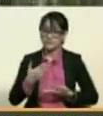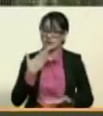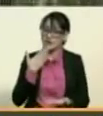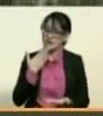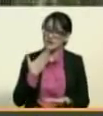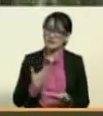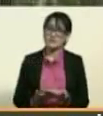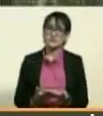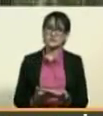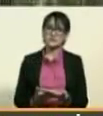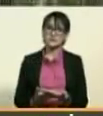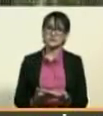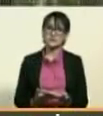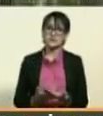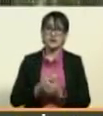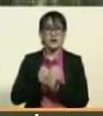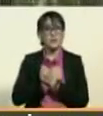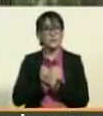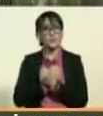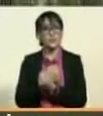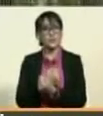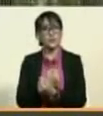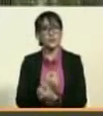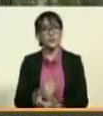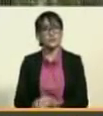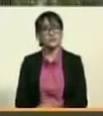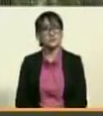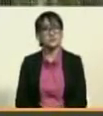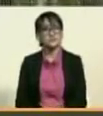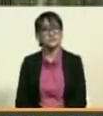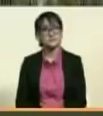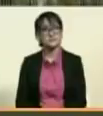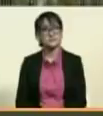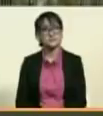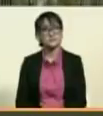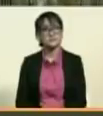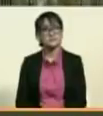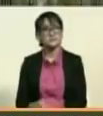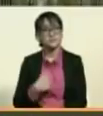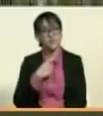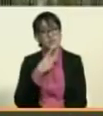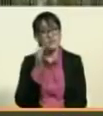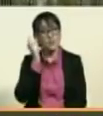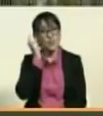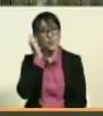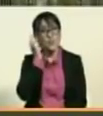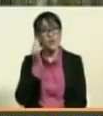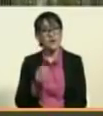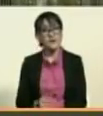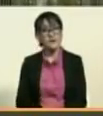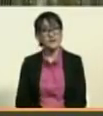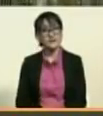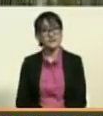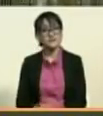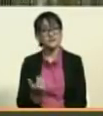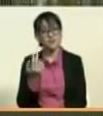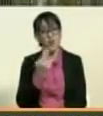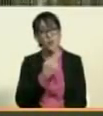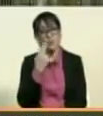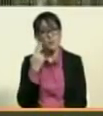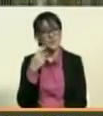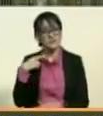agradecimiento y con amor. Y como le dije a estas mujeres, esto me compromete cada día